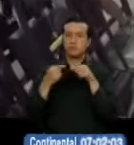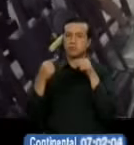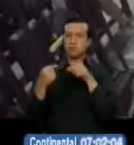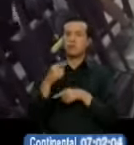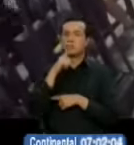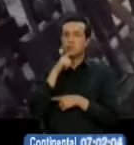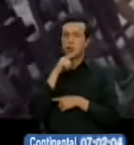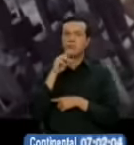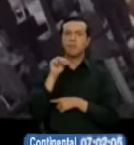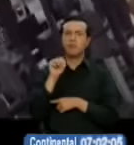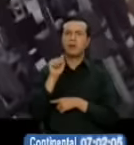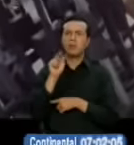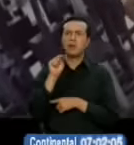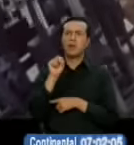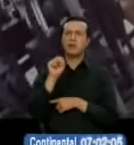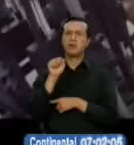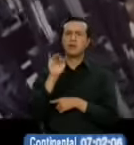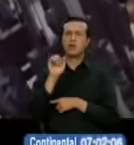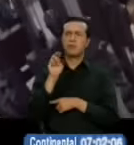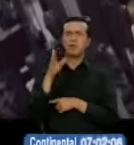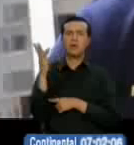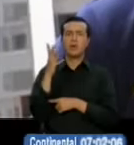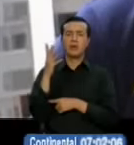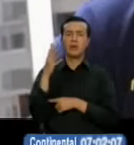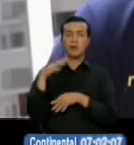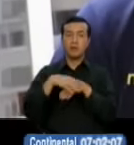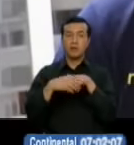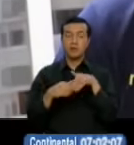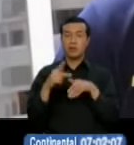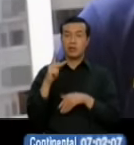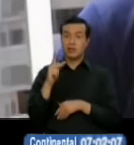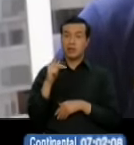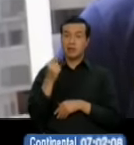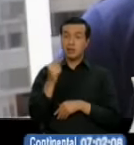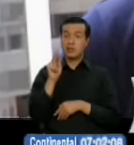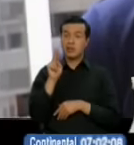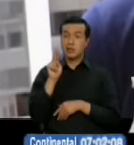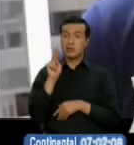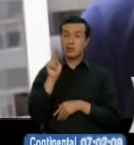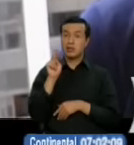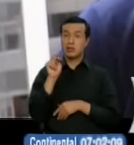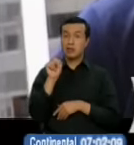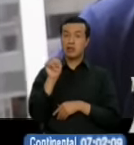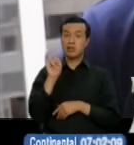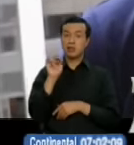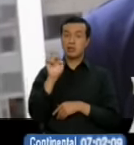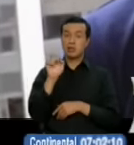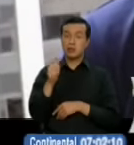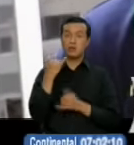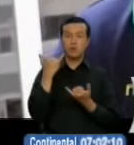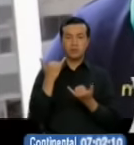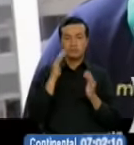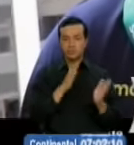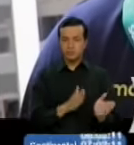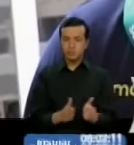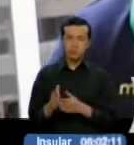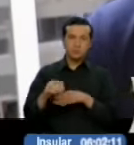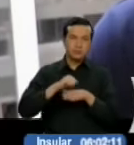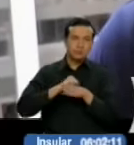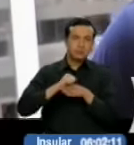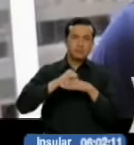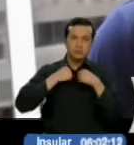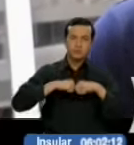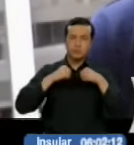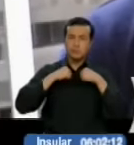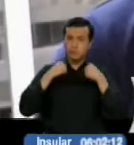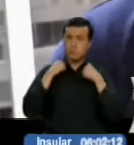a Mamatama Bangoura, de Guinea. Bueno, estamos prácticamente en mantención de forma deportiva, hemos estado entrenando muy duro